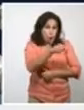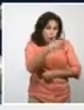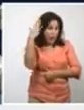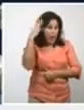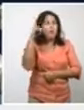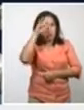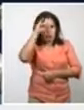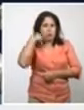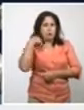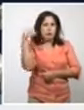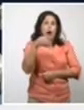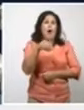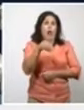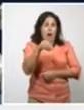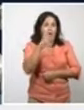horas